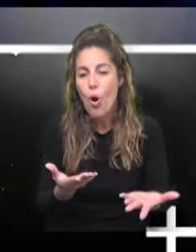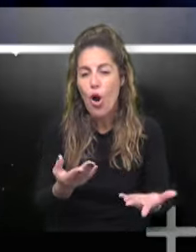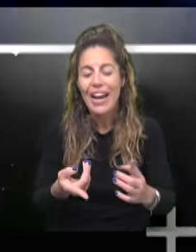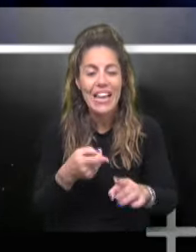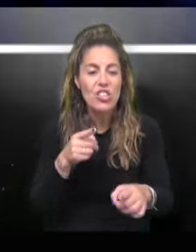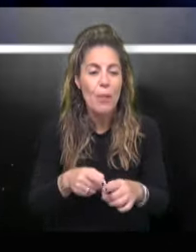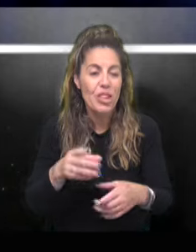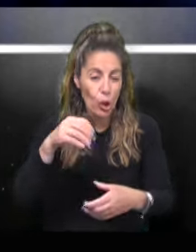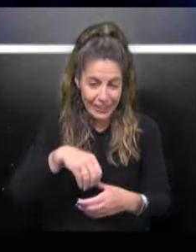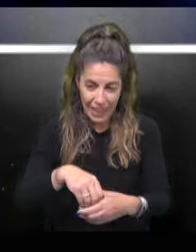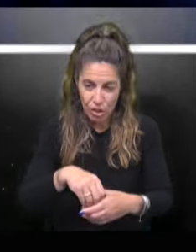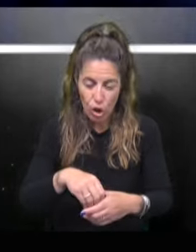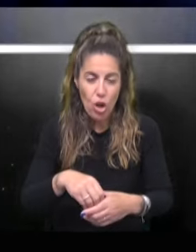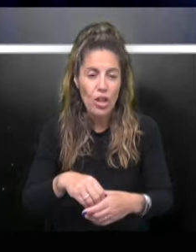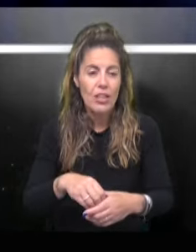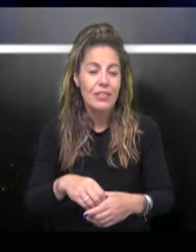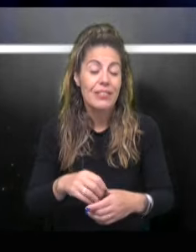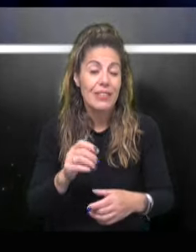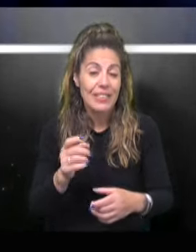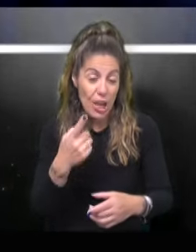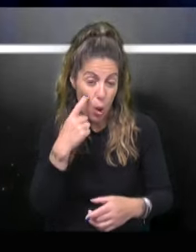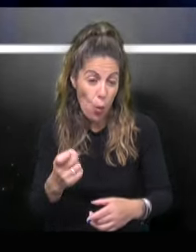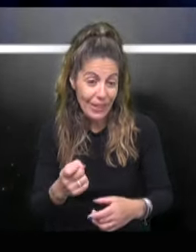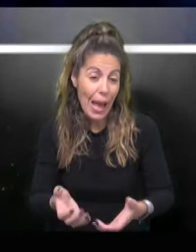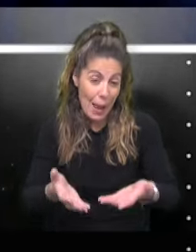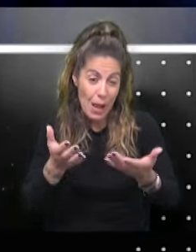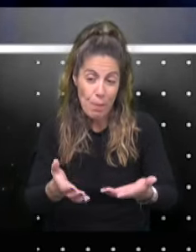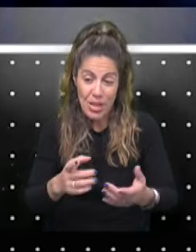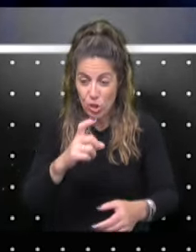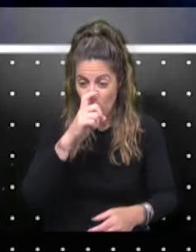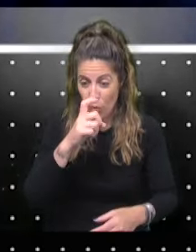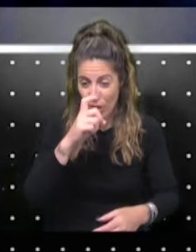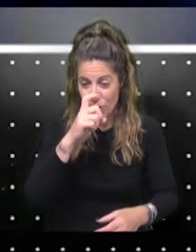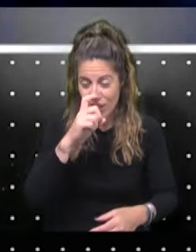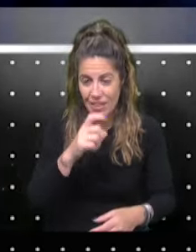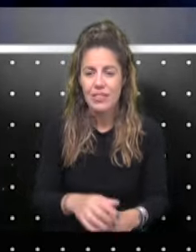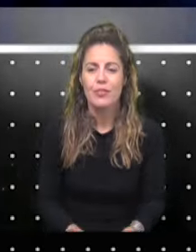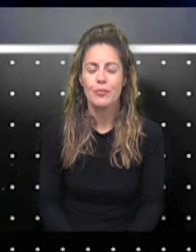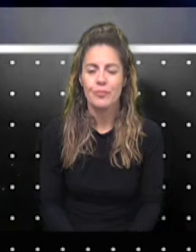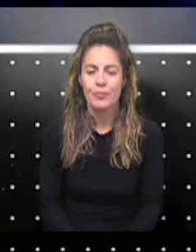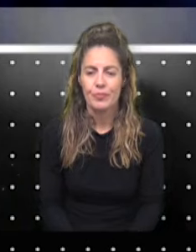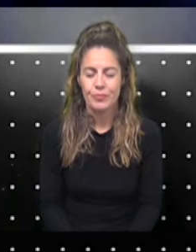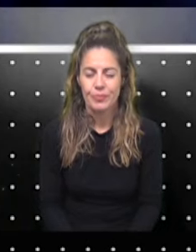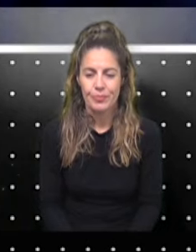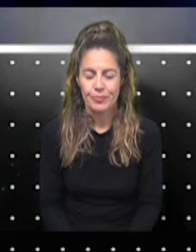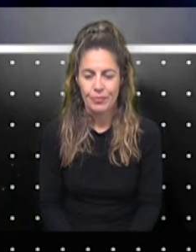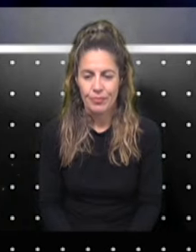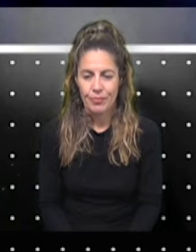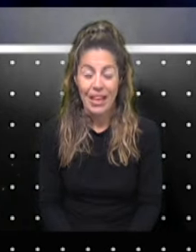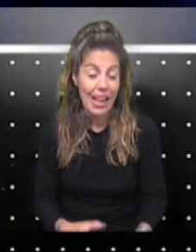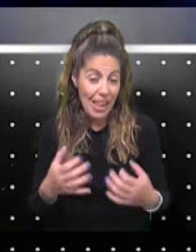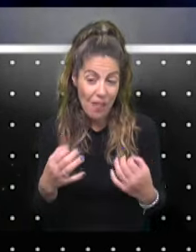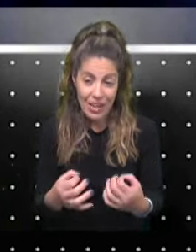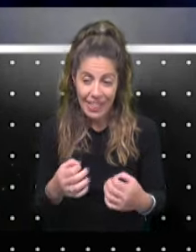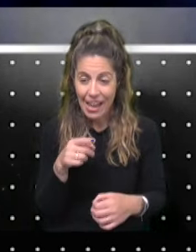interno sobre todo considerando el peso que tiene la provincia de Buenos Aires desde todo punto de vista Bueno la verdad que